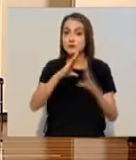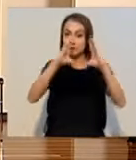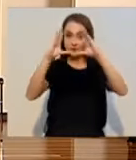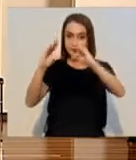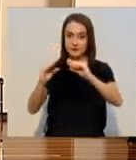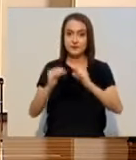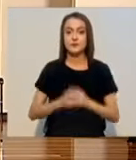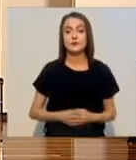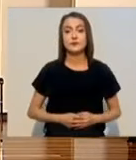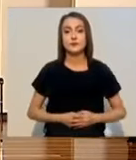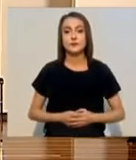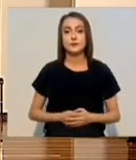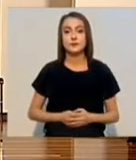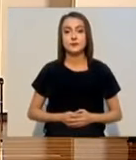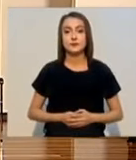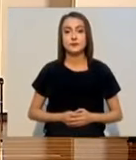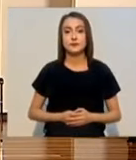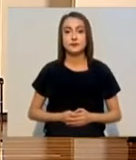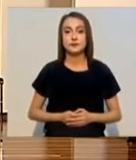Mauricio.